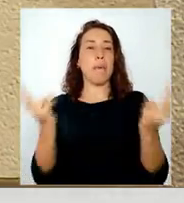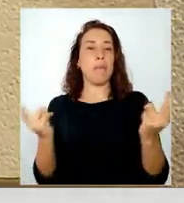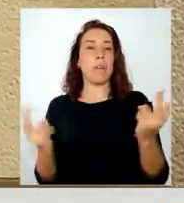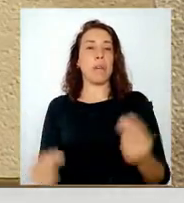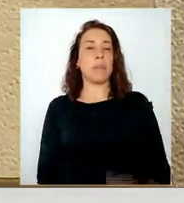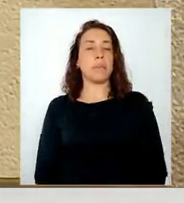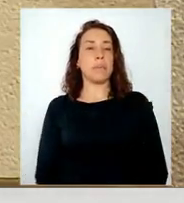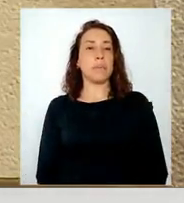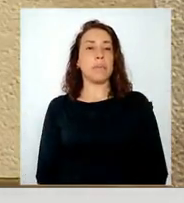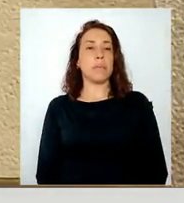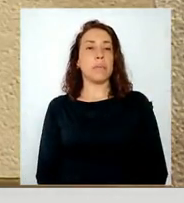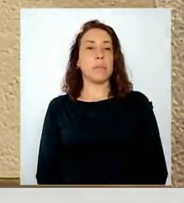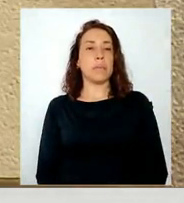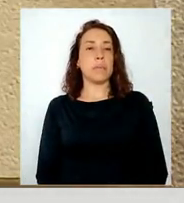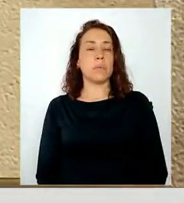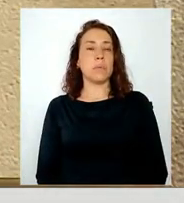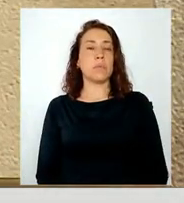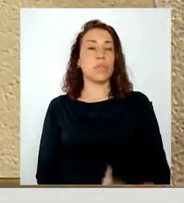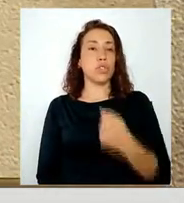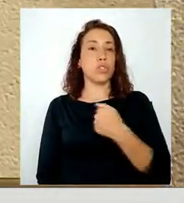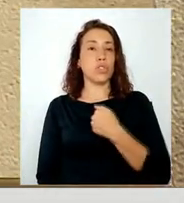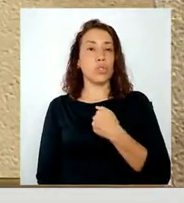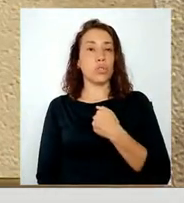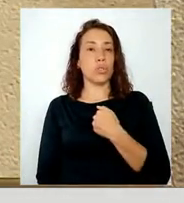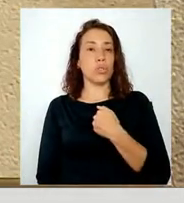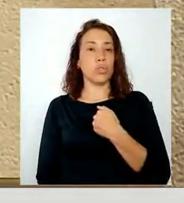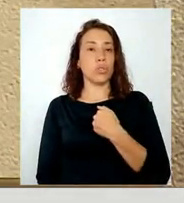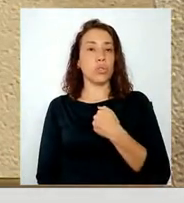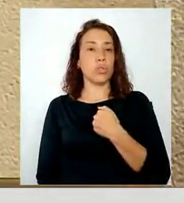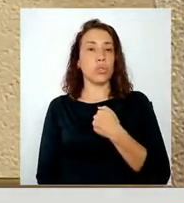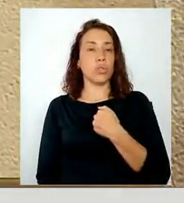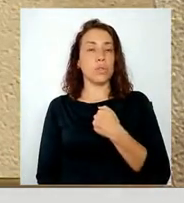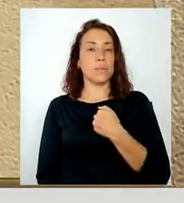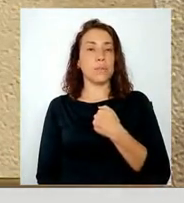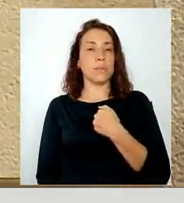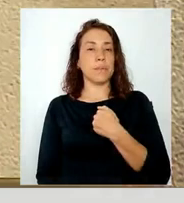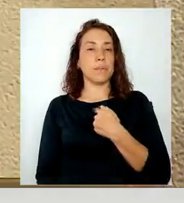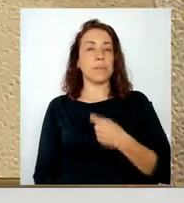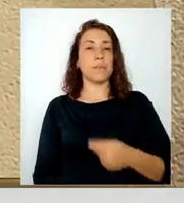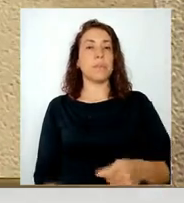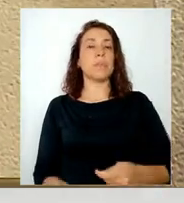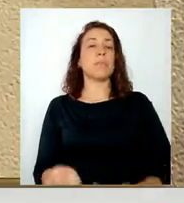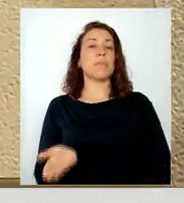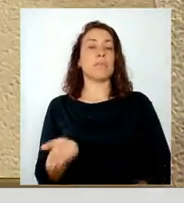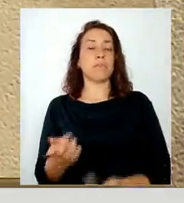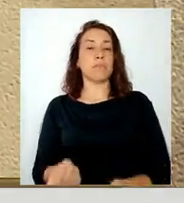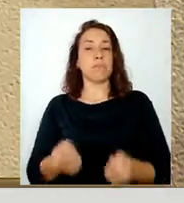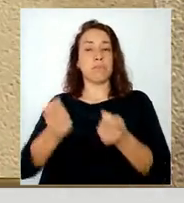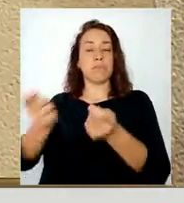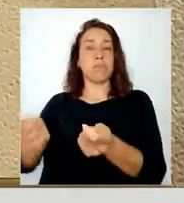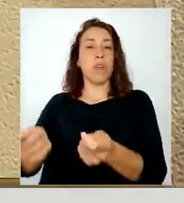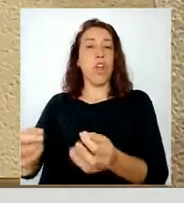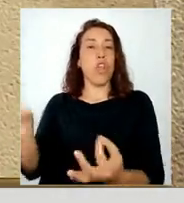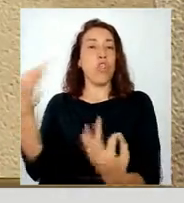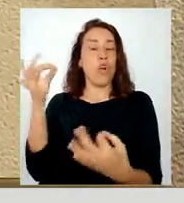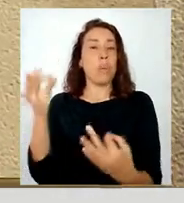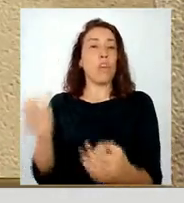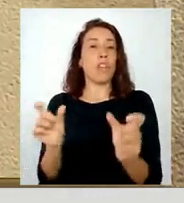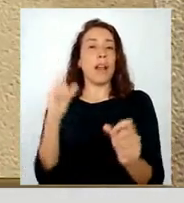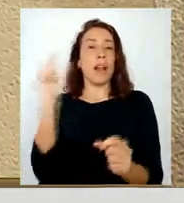he presentado documentación a la contraloría porque me parece extremadamente extraño